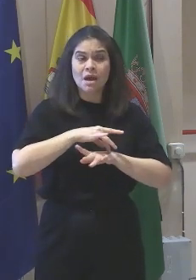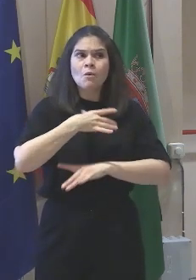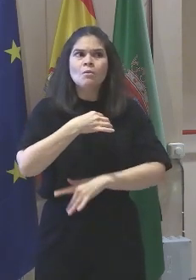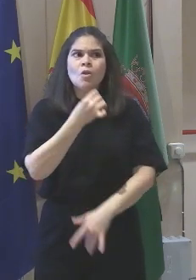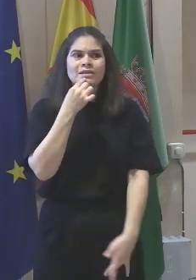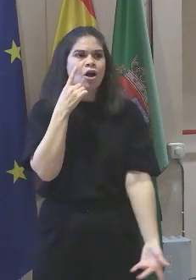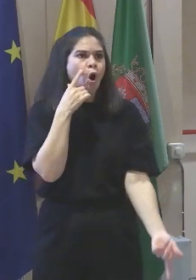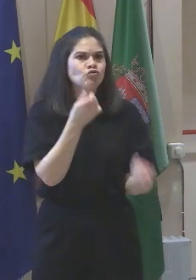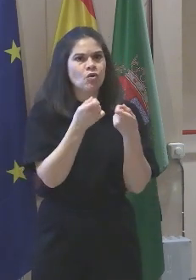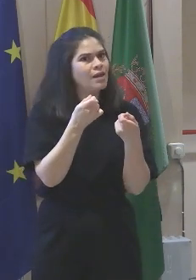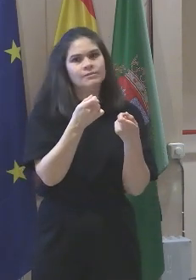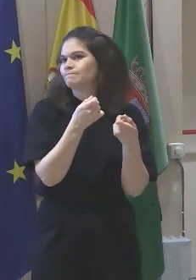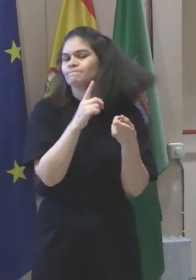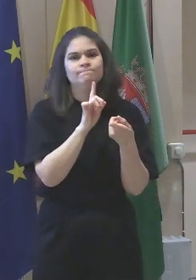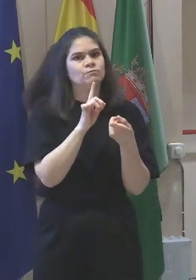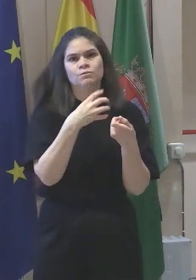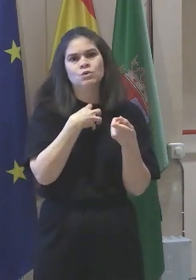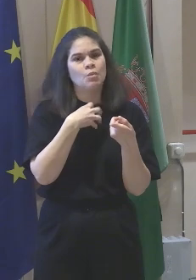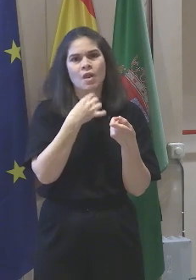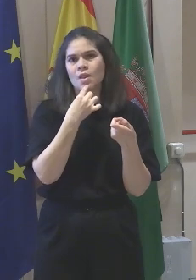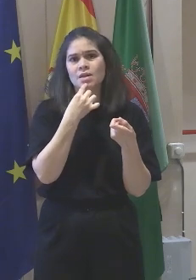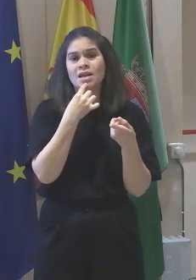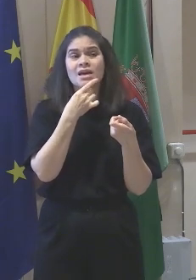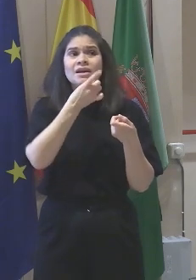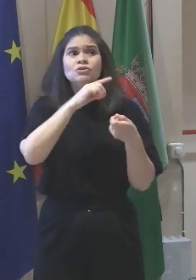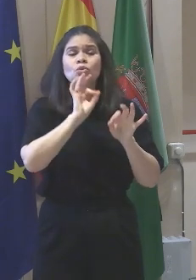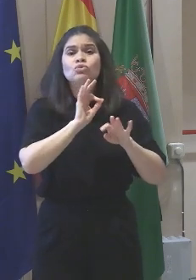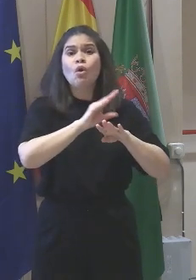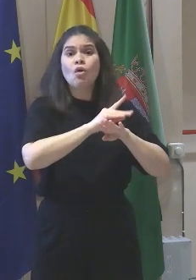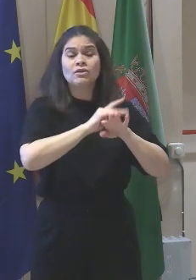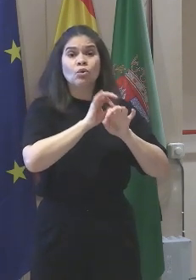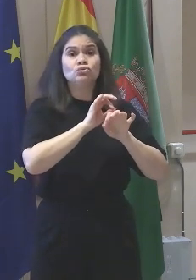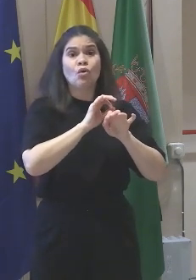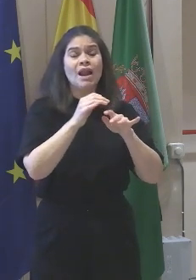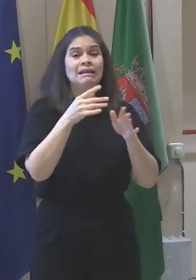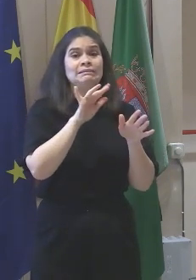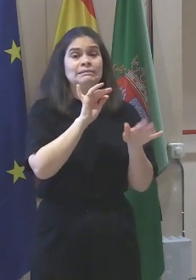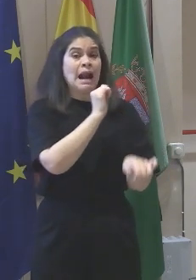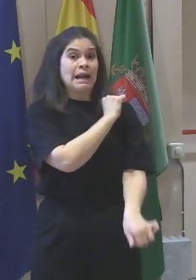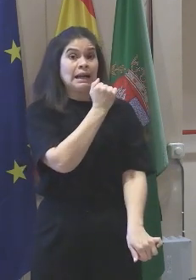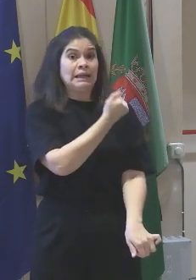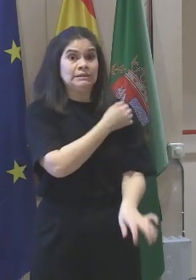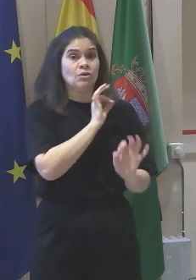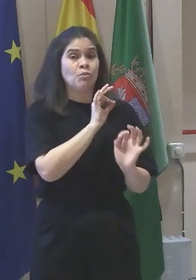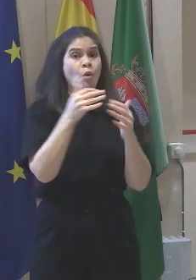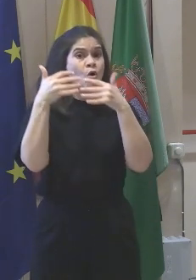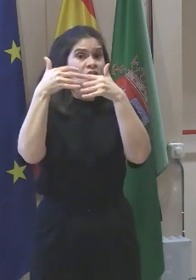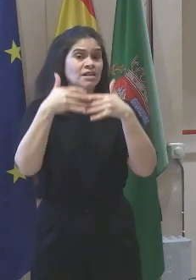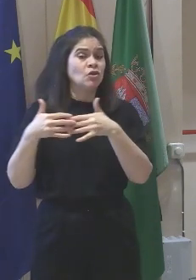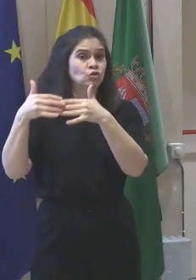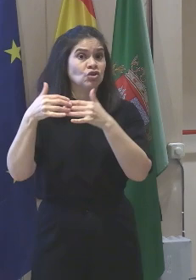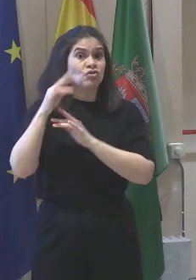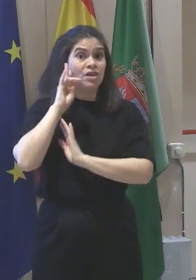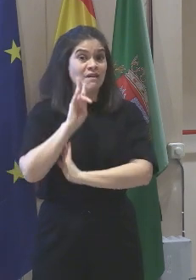considerar controlada, ni mucho menos, ¿no? Estos son los datos del registro de Estados Unidos, del Exchange, donde vemos, abajo